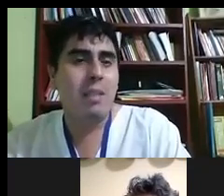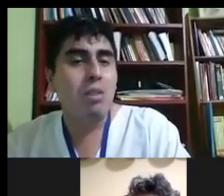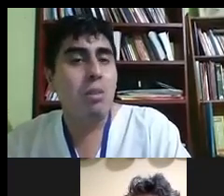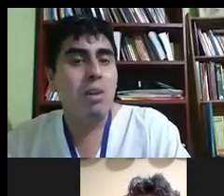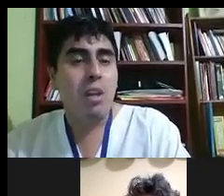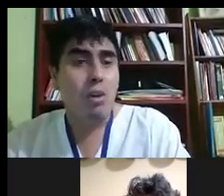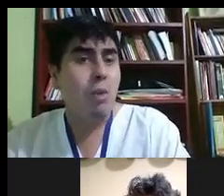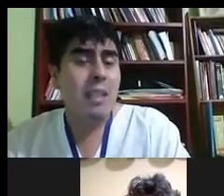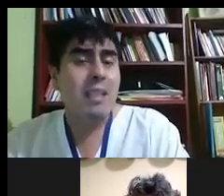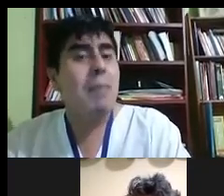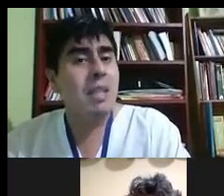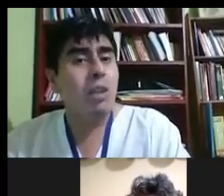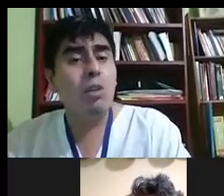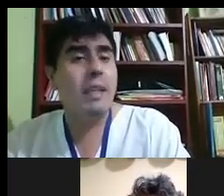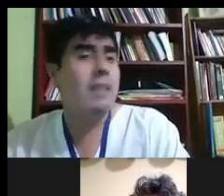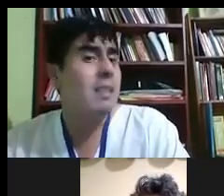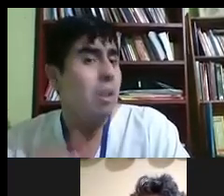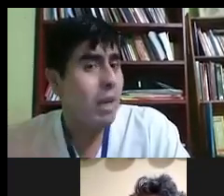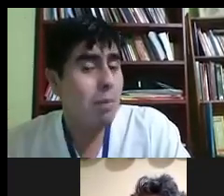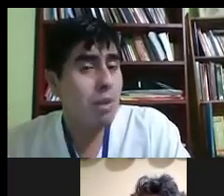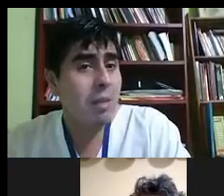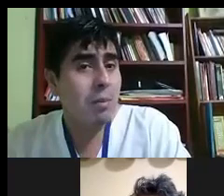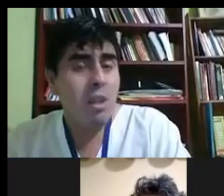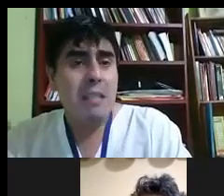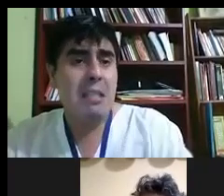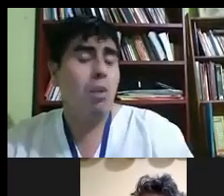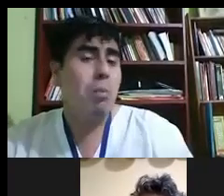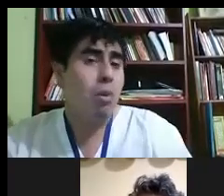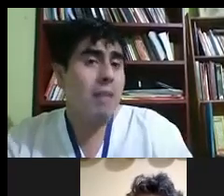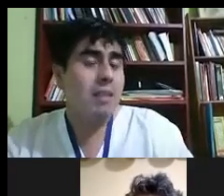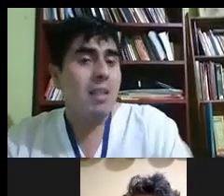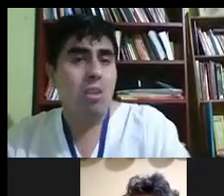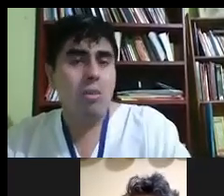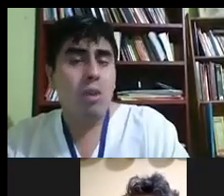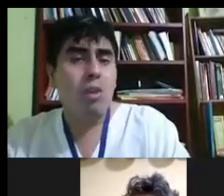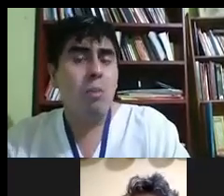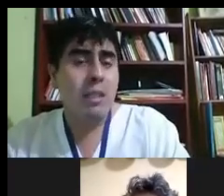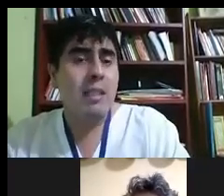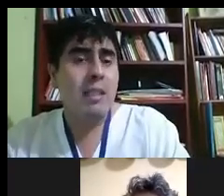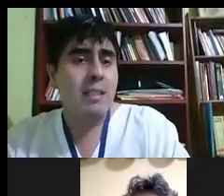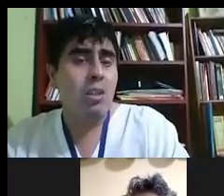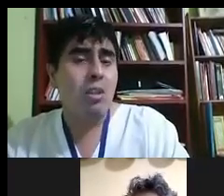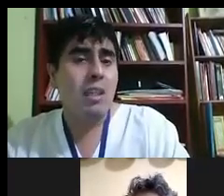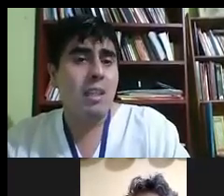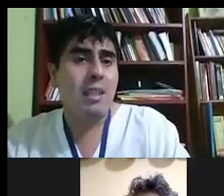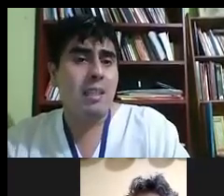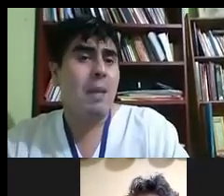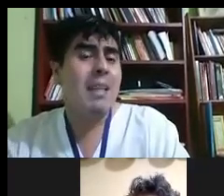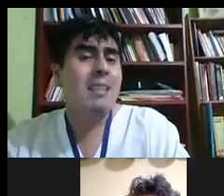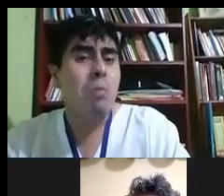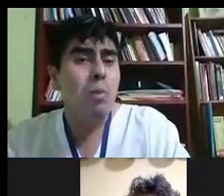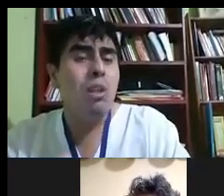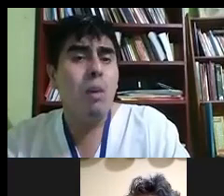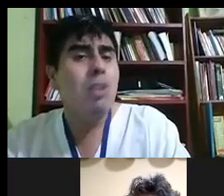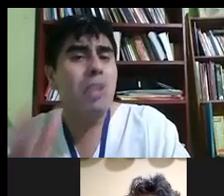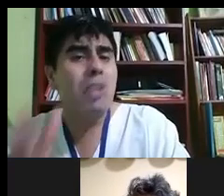40 minutos, pero lo importante es dependiendo, hay unos que tienen secuela, por ejemplo, se les da un poco más, ¿no? Pero lo importante es ello, ¿no? Que trabaje hasta